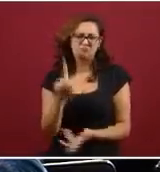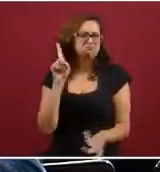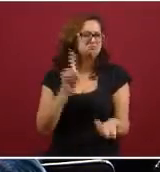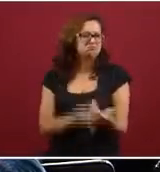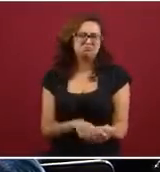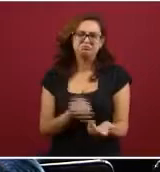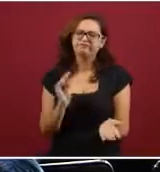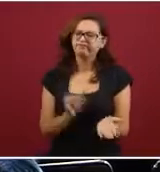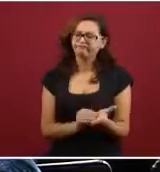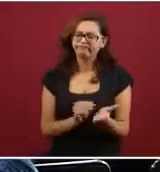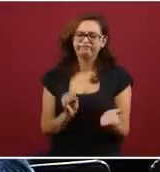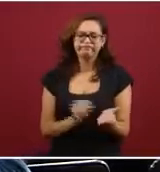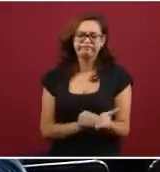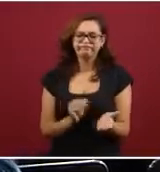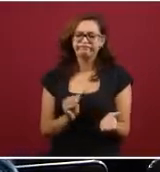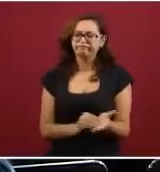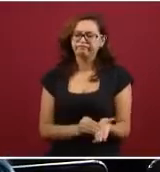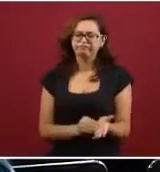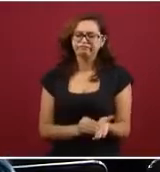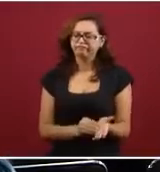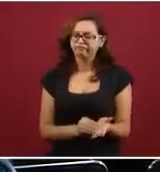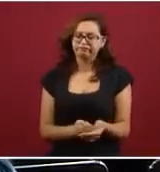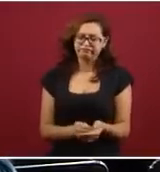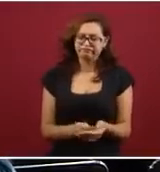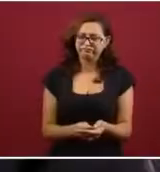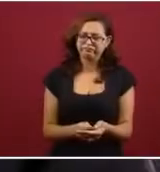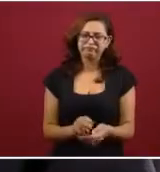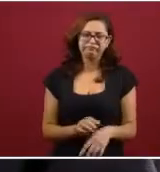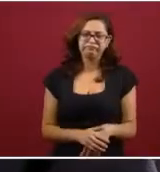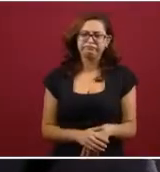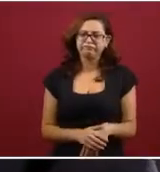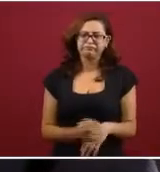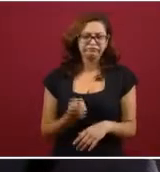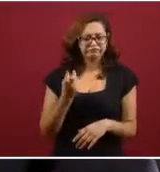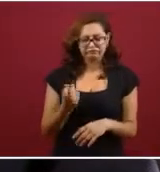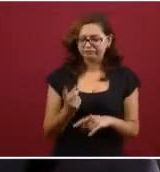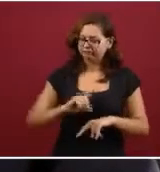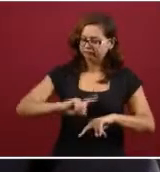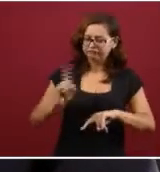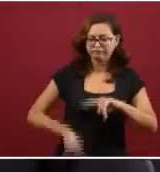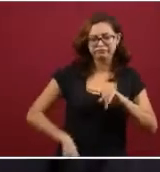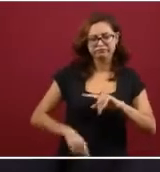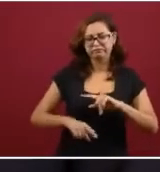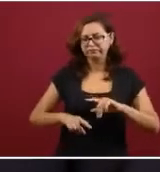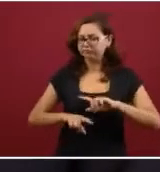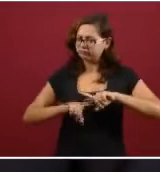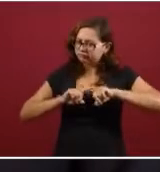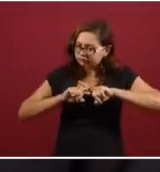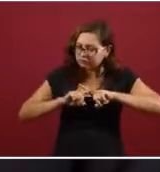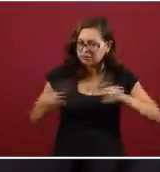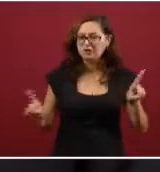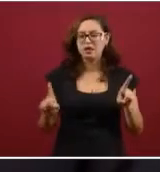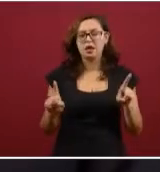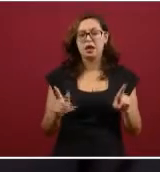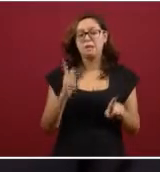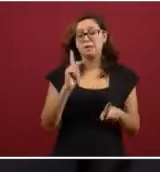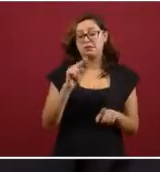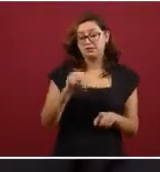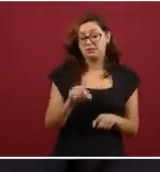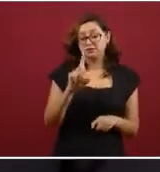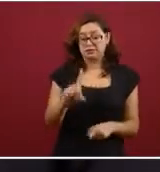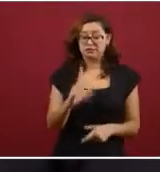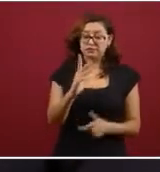y había que marcar la diferencia. El plan de desarrollo que se